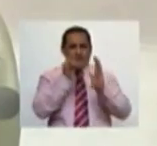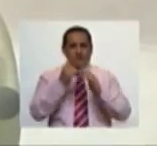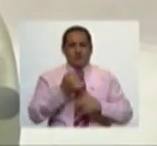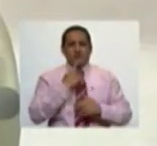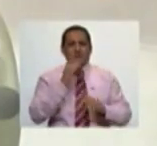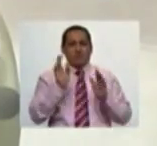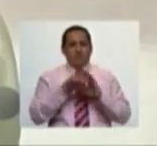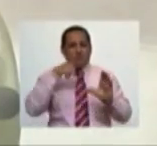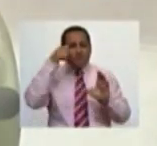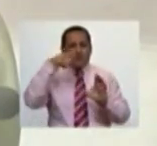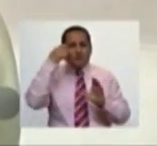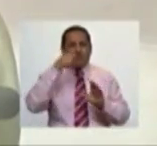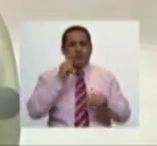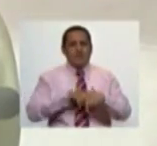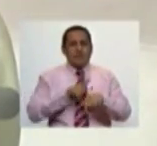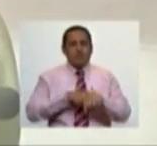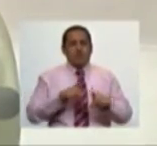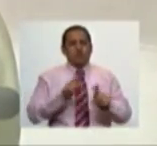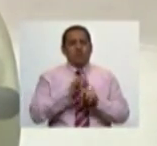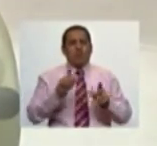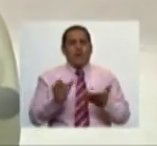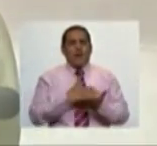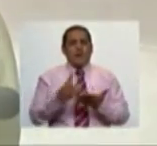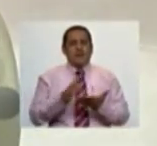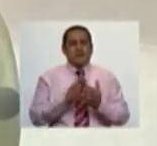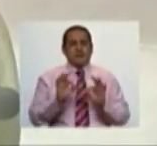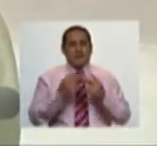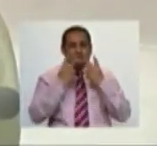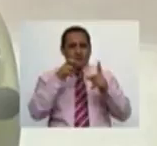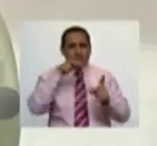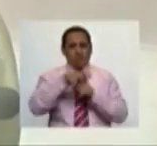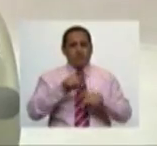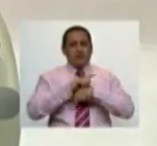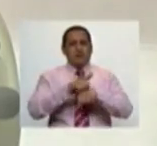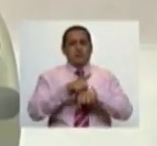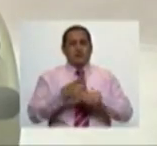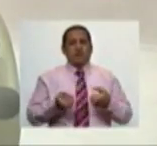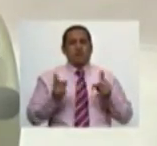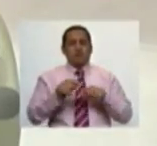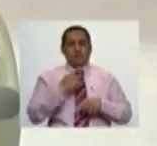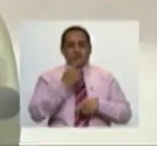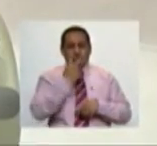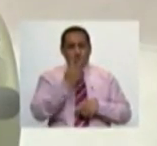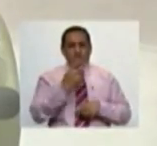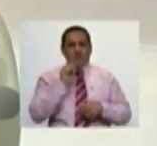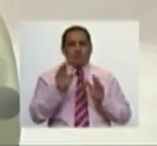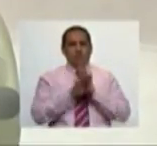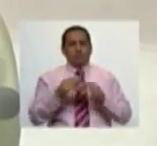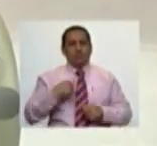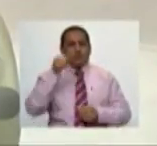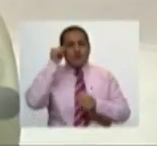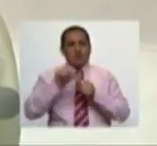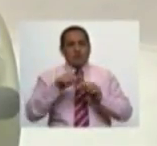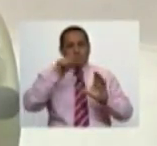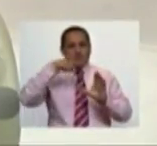están solo para filmar el momento, ¿no? No hay a veces reacción inmediata cuando se está viendo y al final pues ya